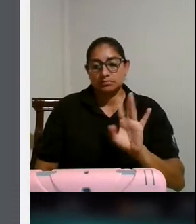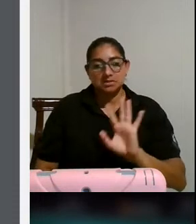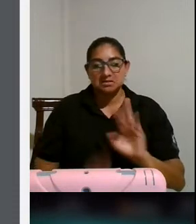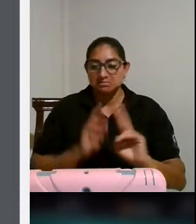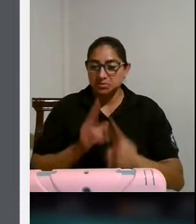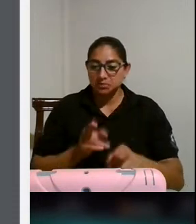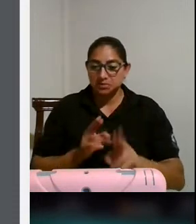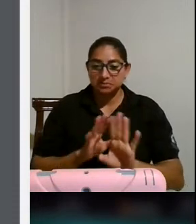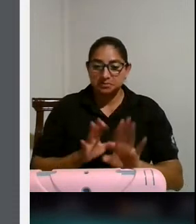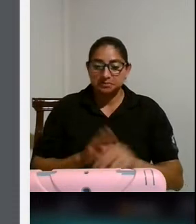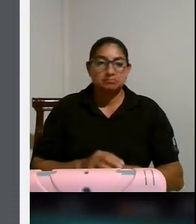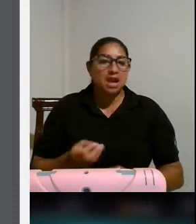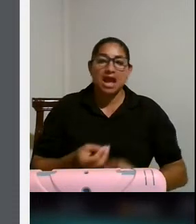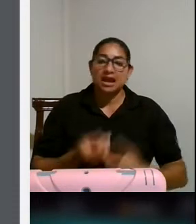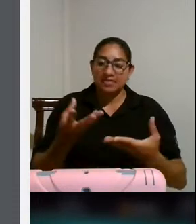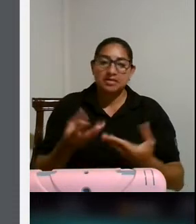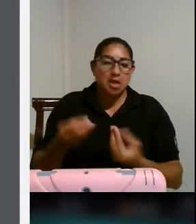productos.